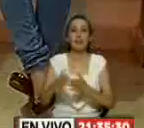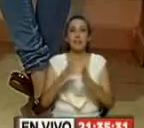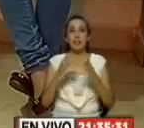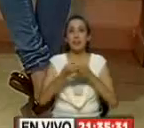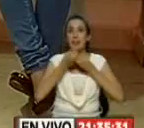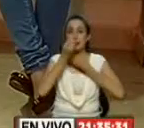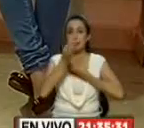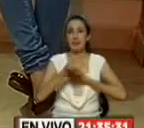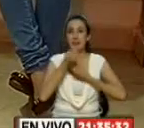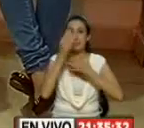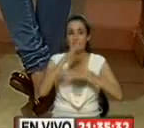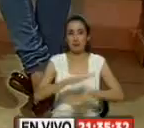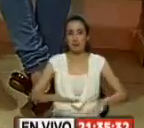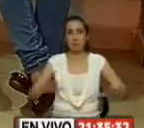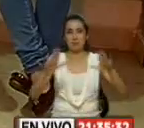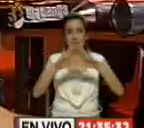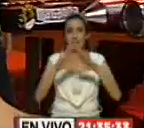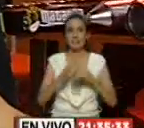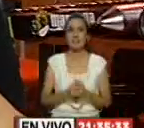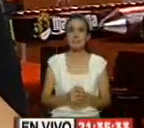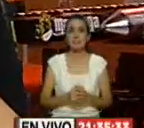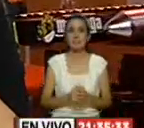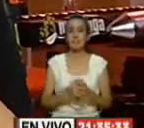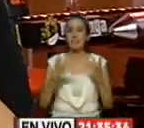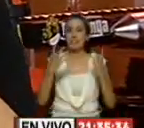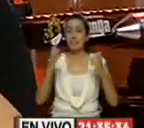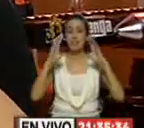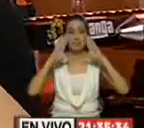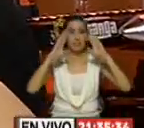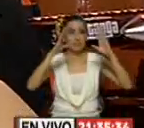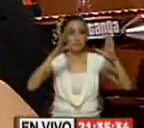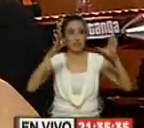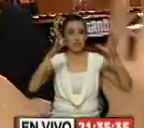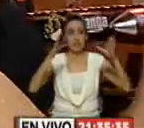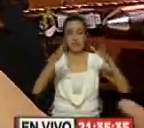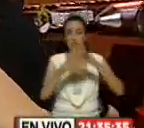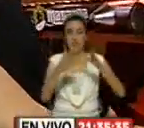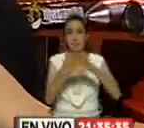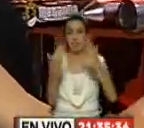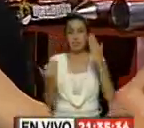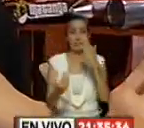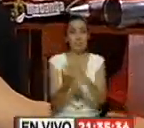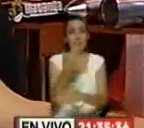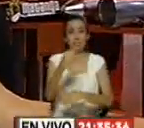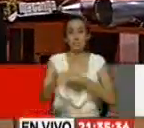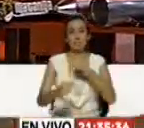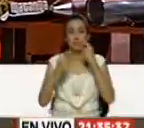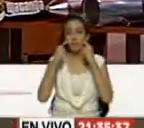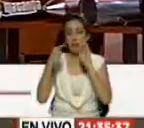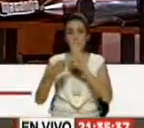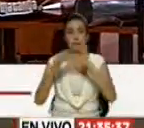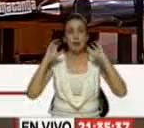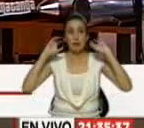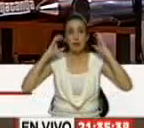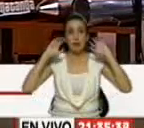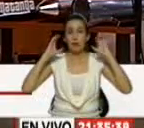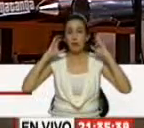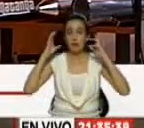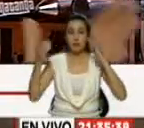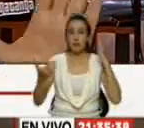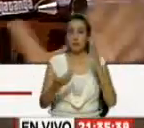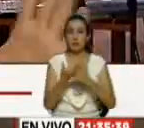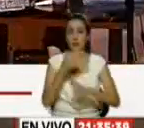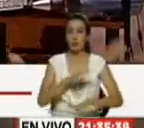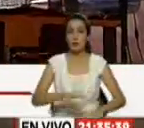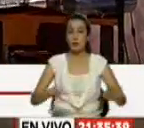y a las personas que buscan entretenerse. Que se enfoca en la nueva era de Pública FM, de traer